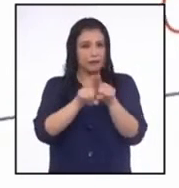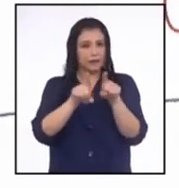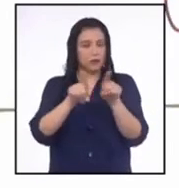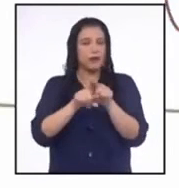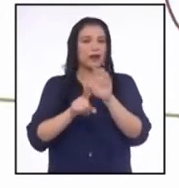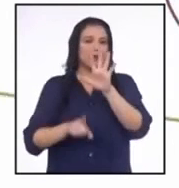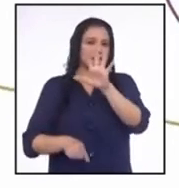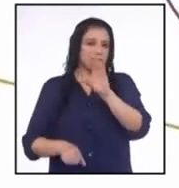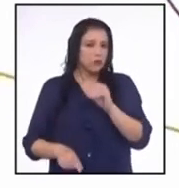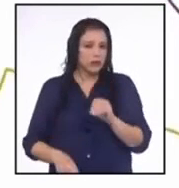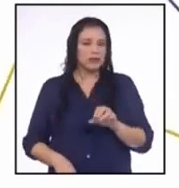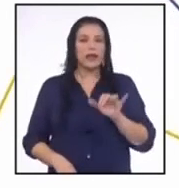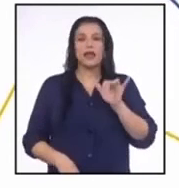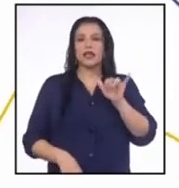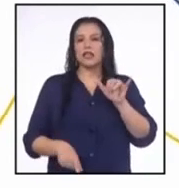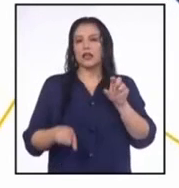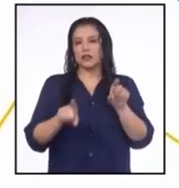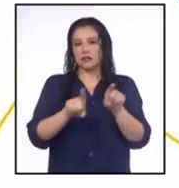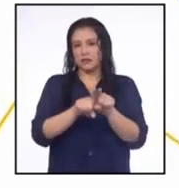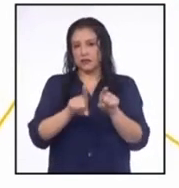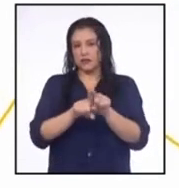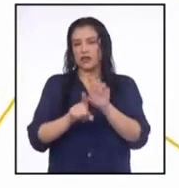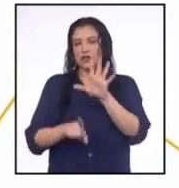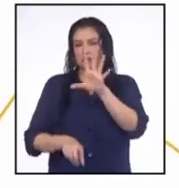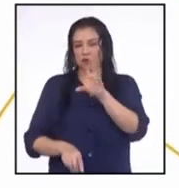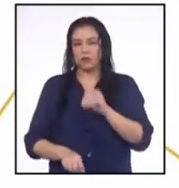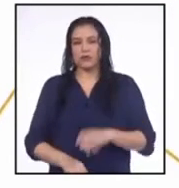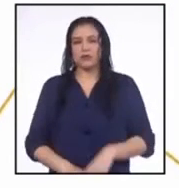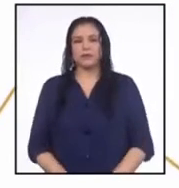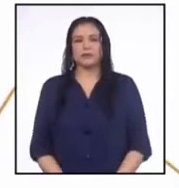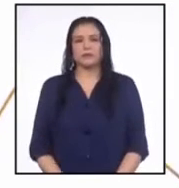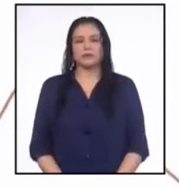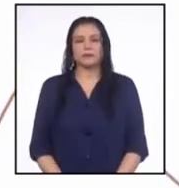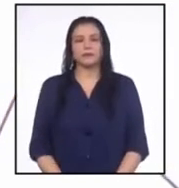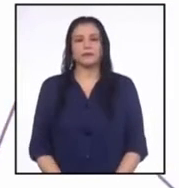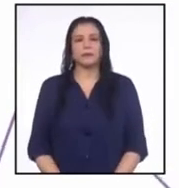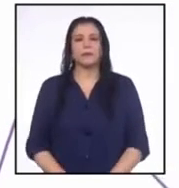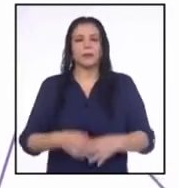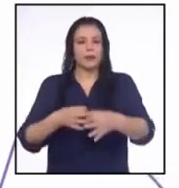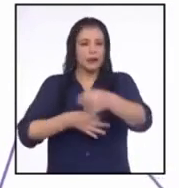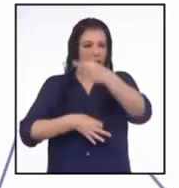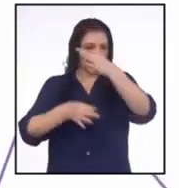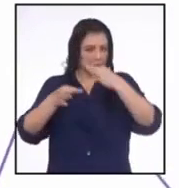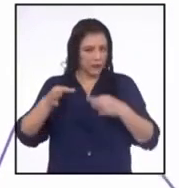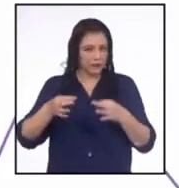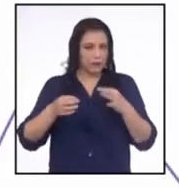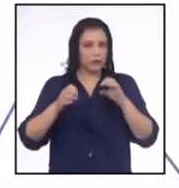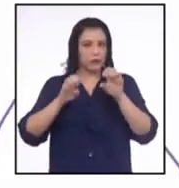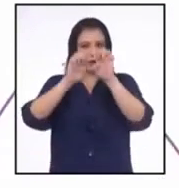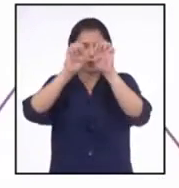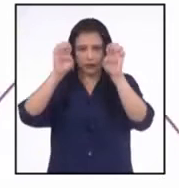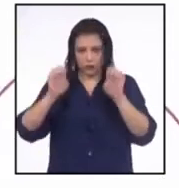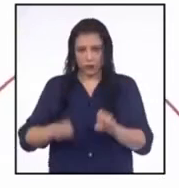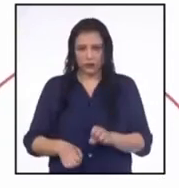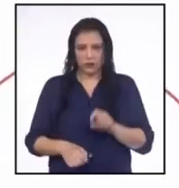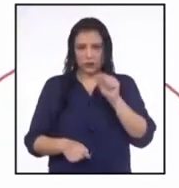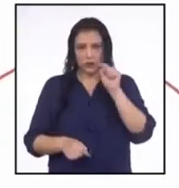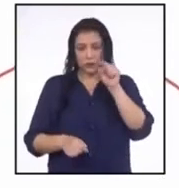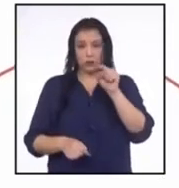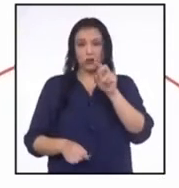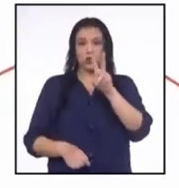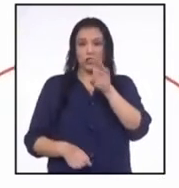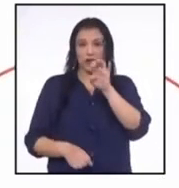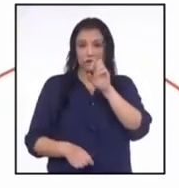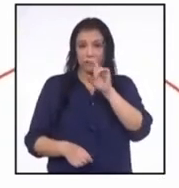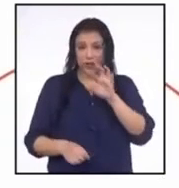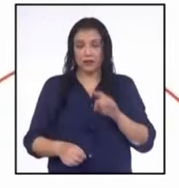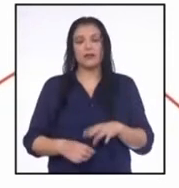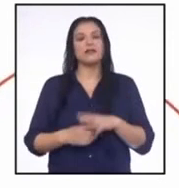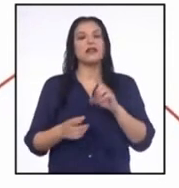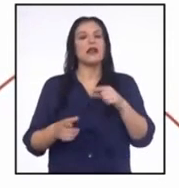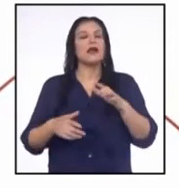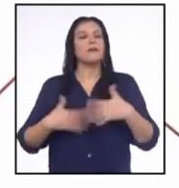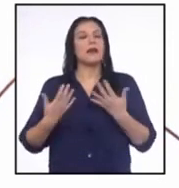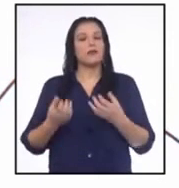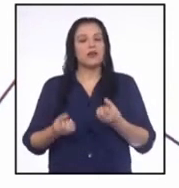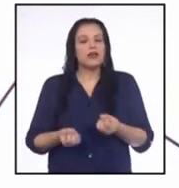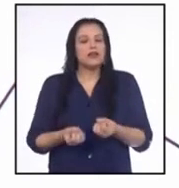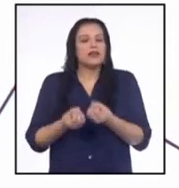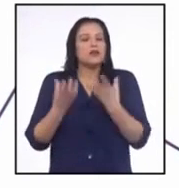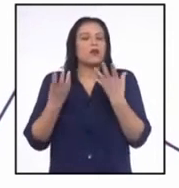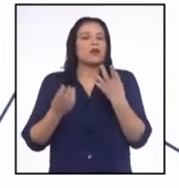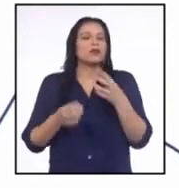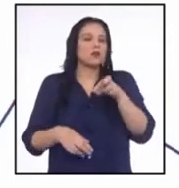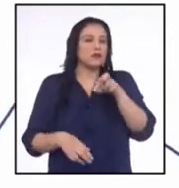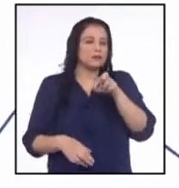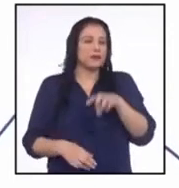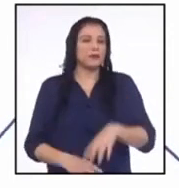a 50 y y sería igual a 50. Reemplazamos en la ecuación el punto y el vértice para calcular el valor de